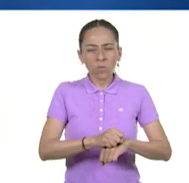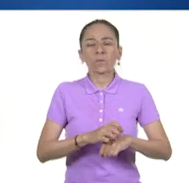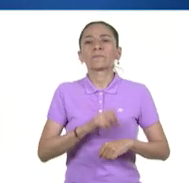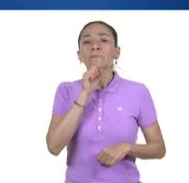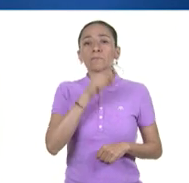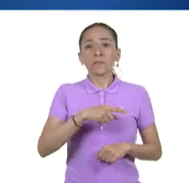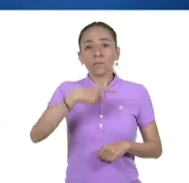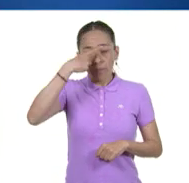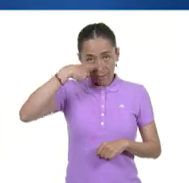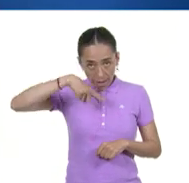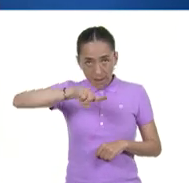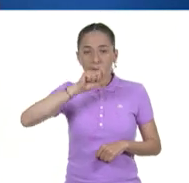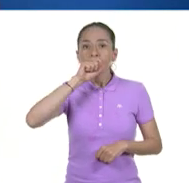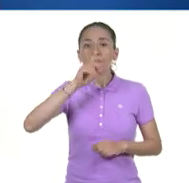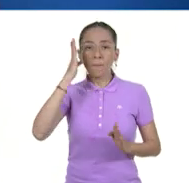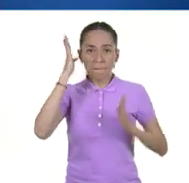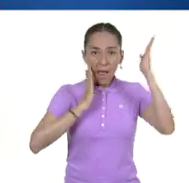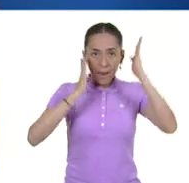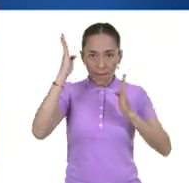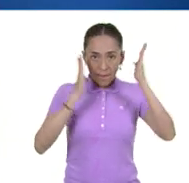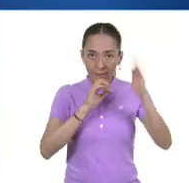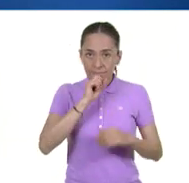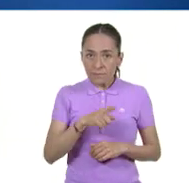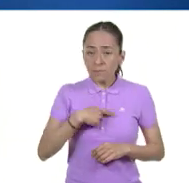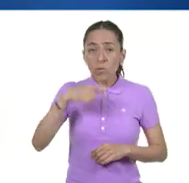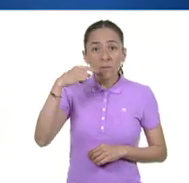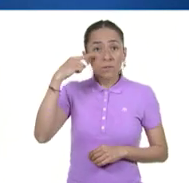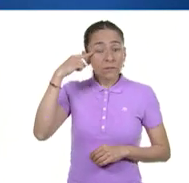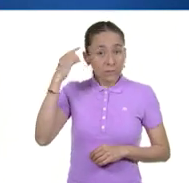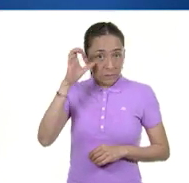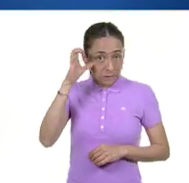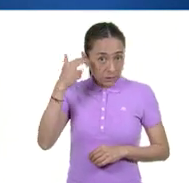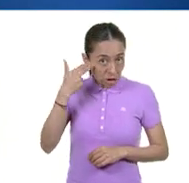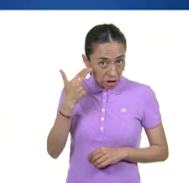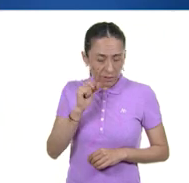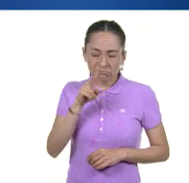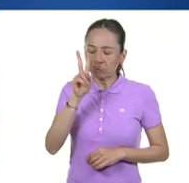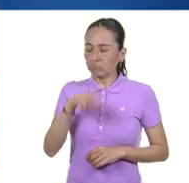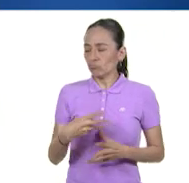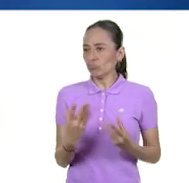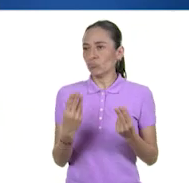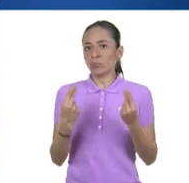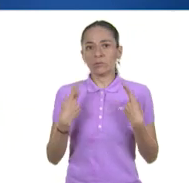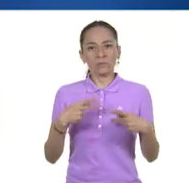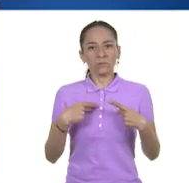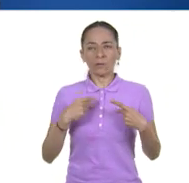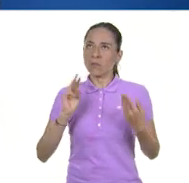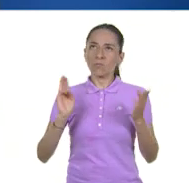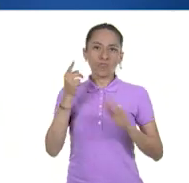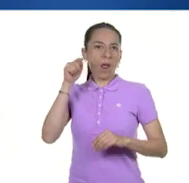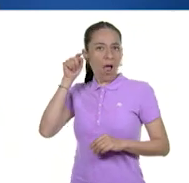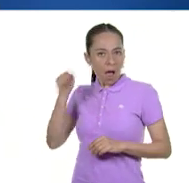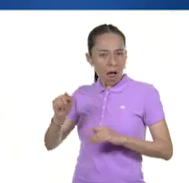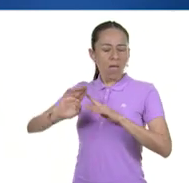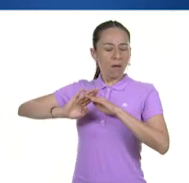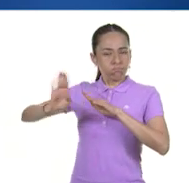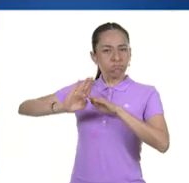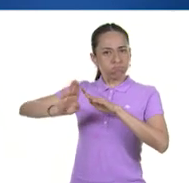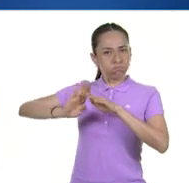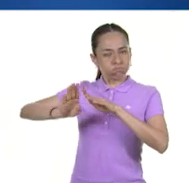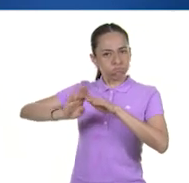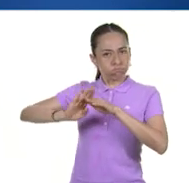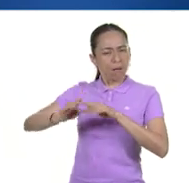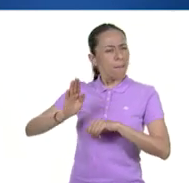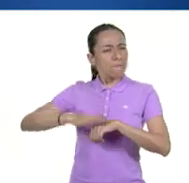Malasia. China es otro de los países con más migrantes en el mundo. Sus mayores flujos migratorios